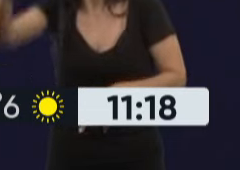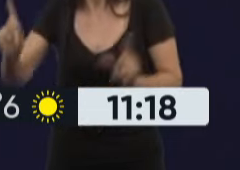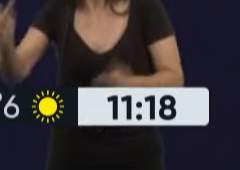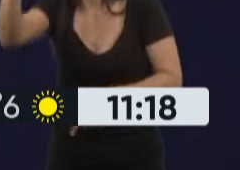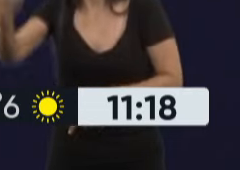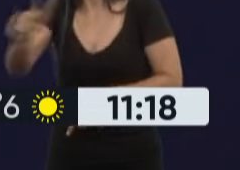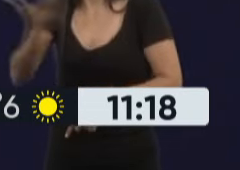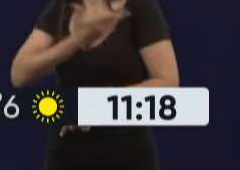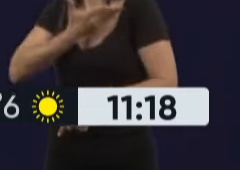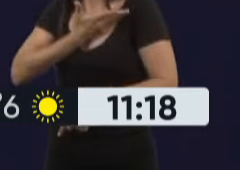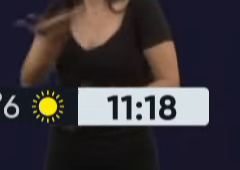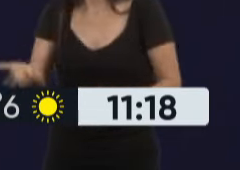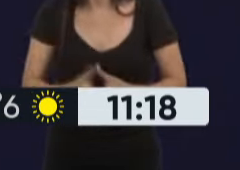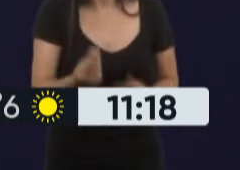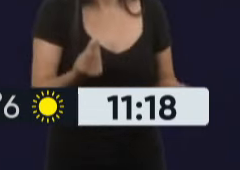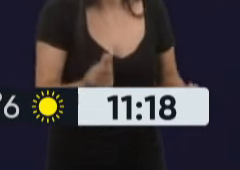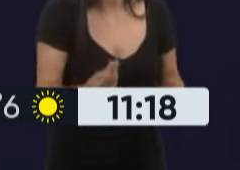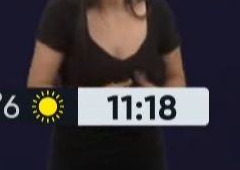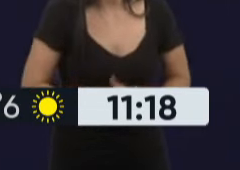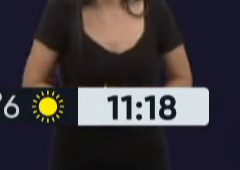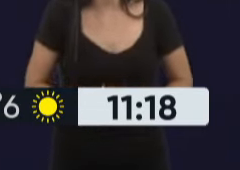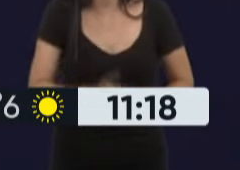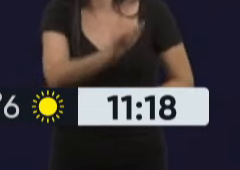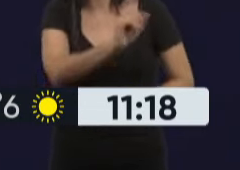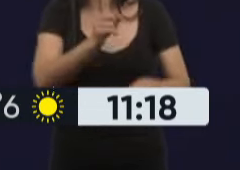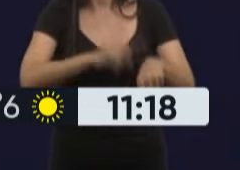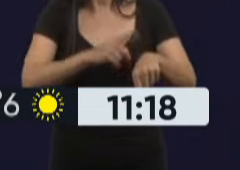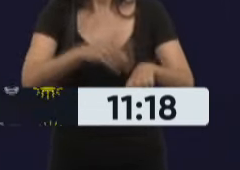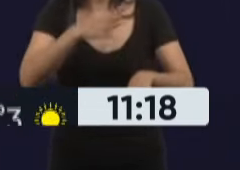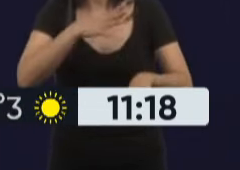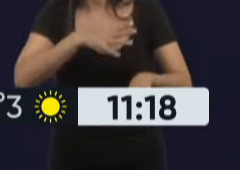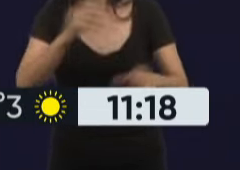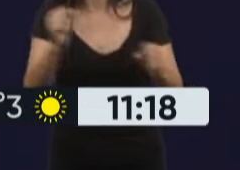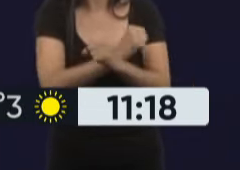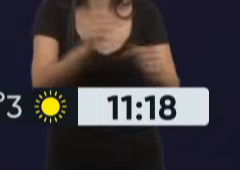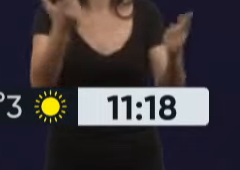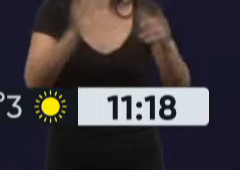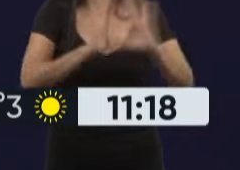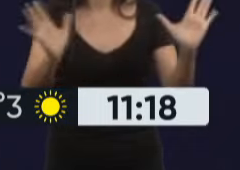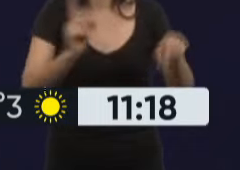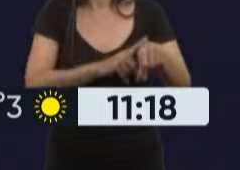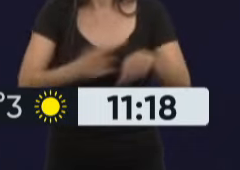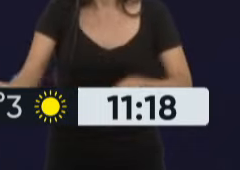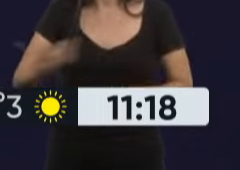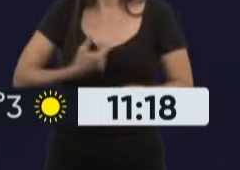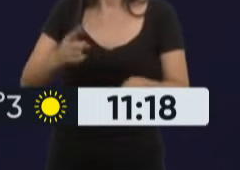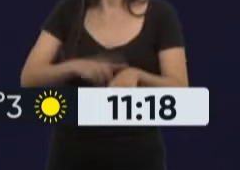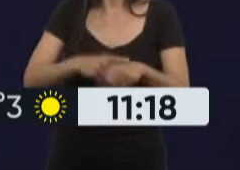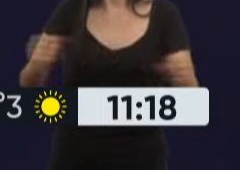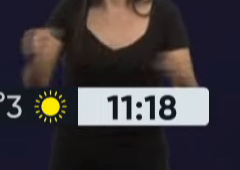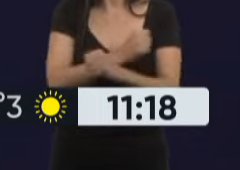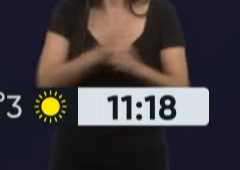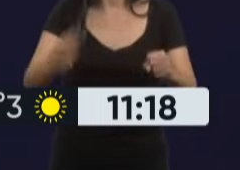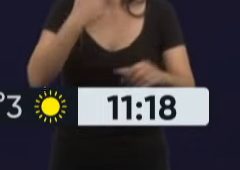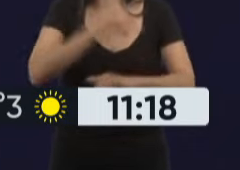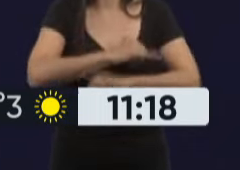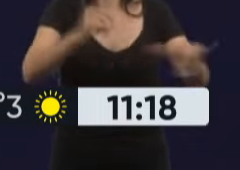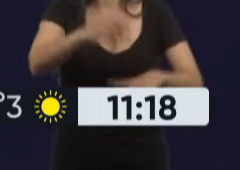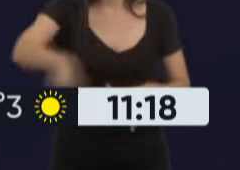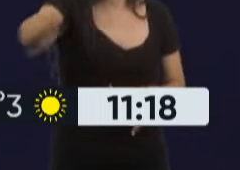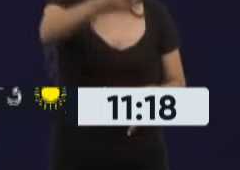Así que cómo no el horario estimado todavía no está confirmado cuando lo tengamos te lo se los paso